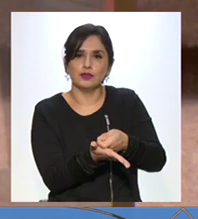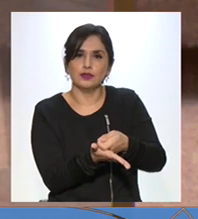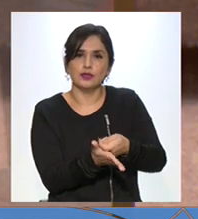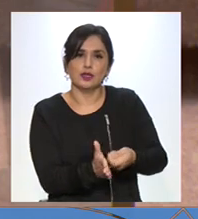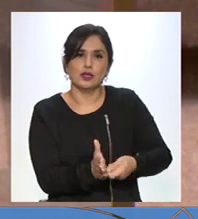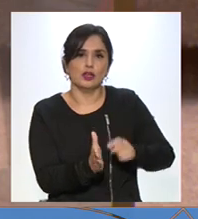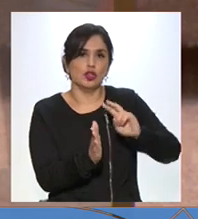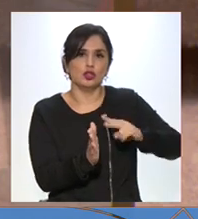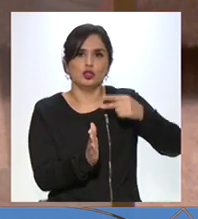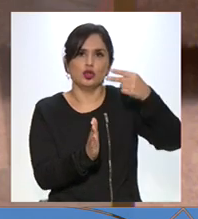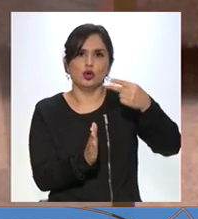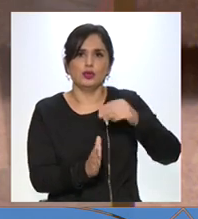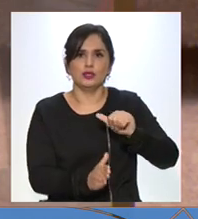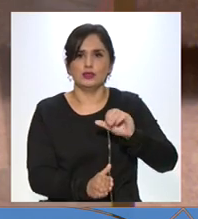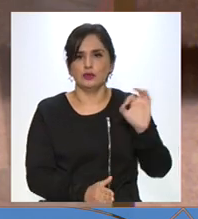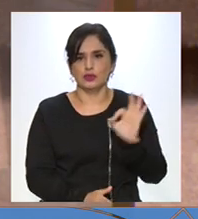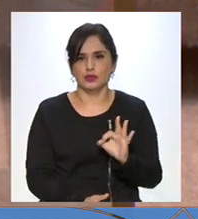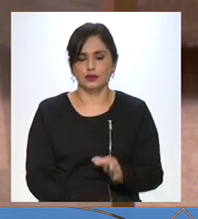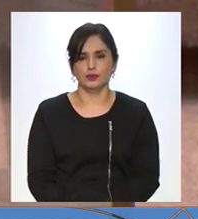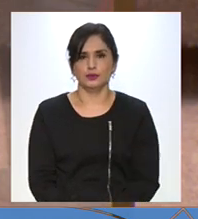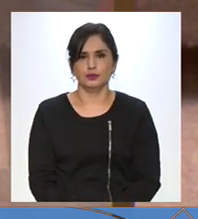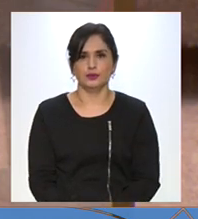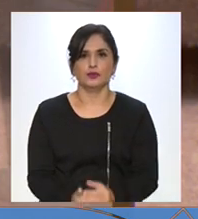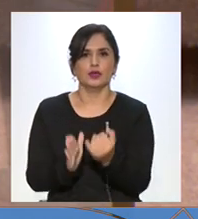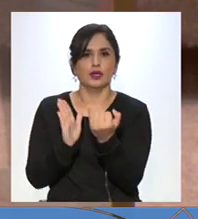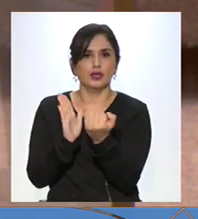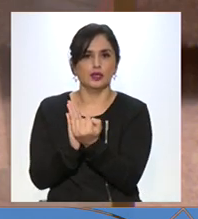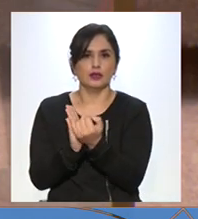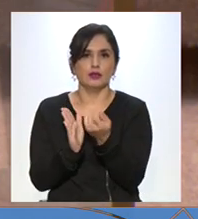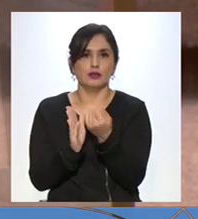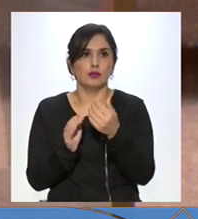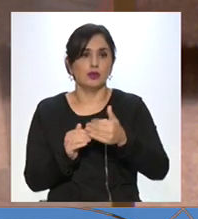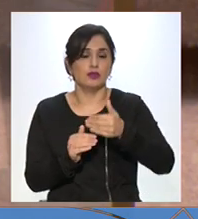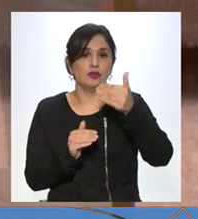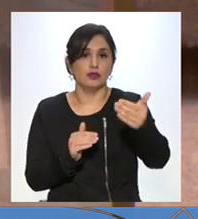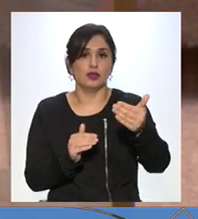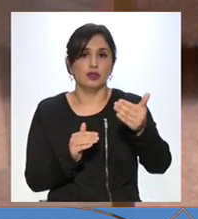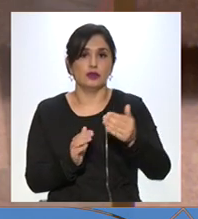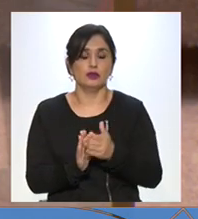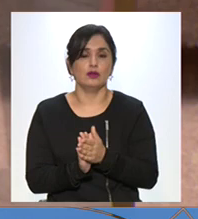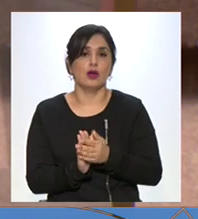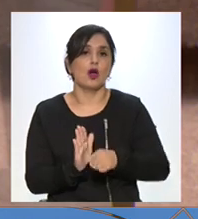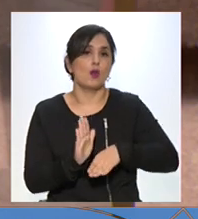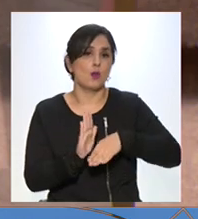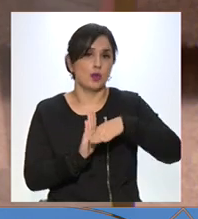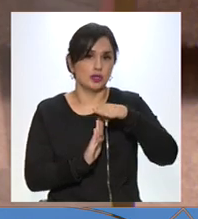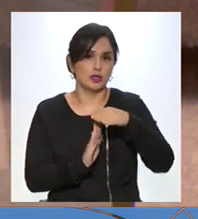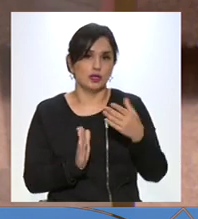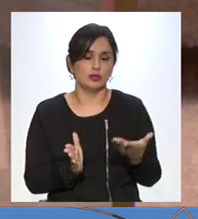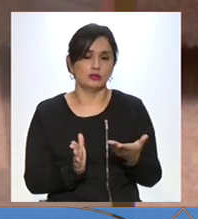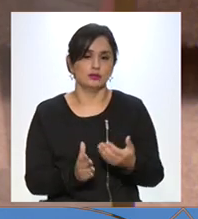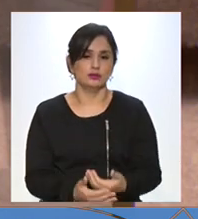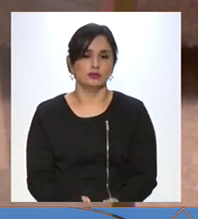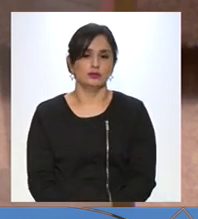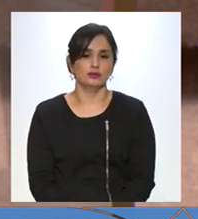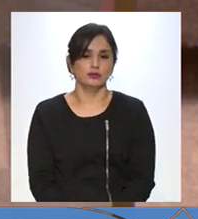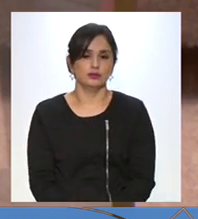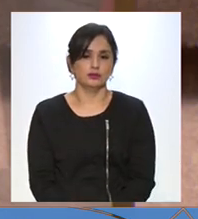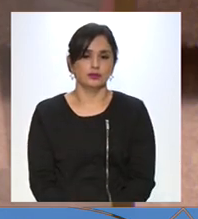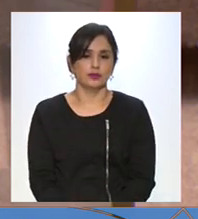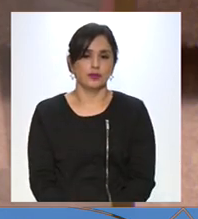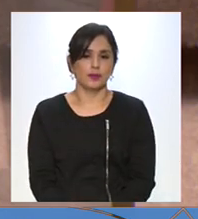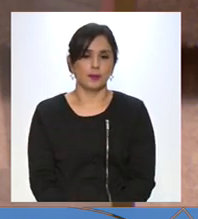subiendo al doble, 6%. Índice de precio externo ha crecido en 2 dígitos, si los datos que yo tengo son